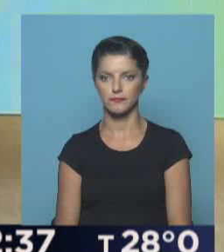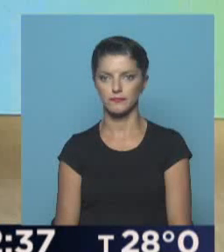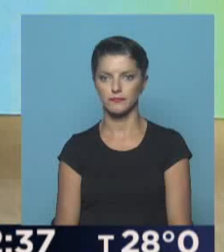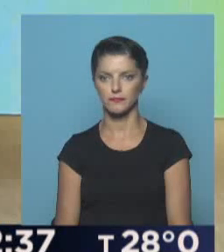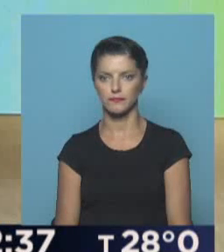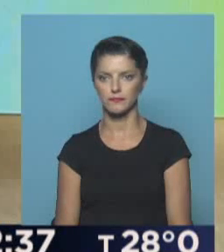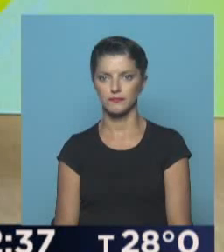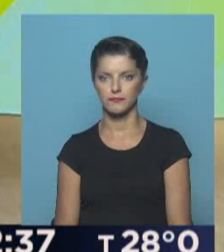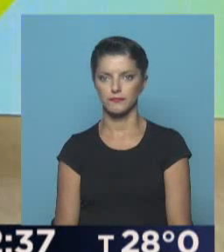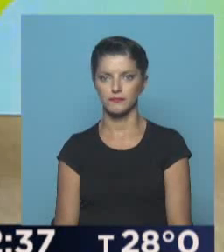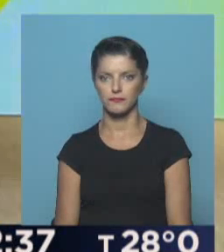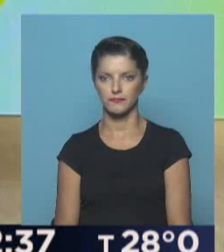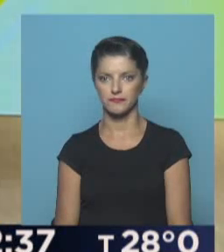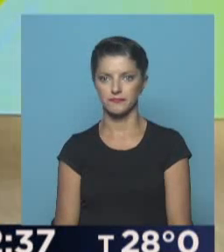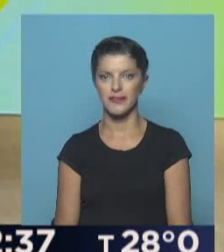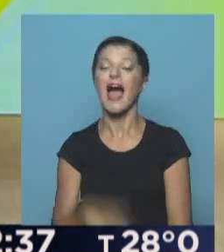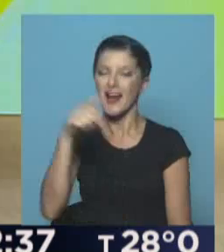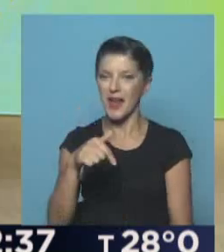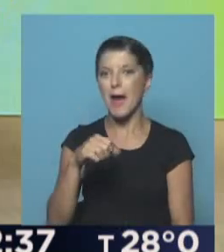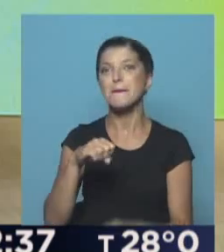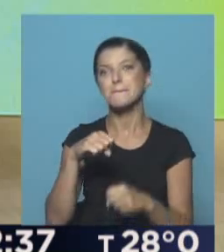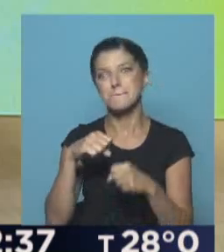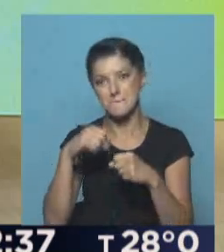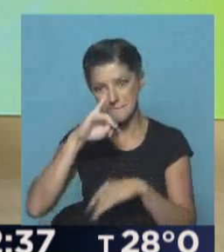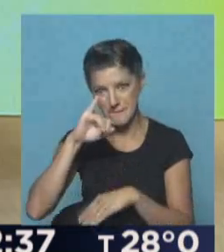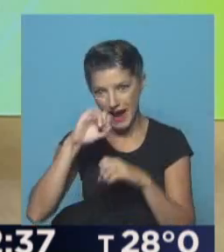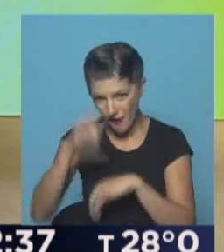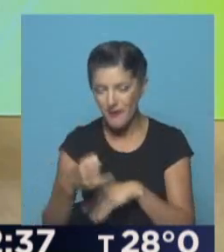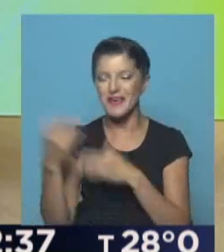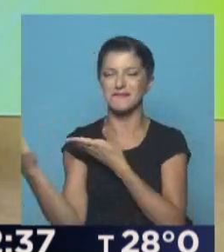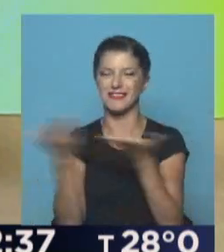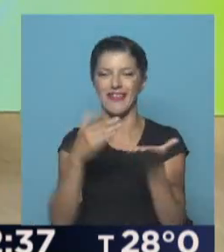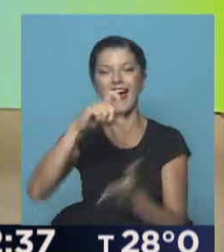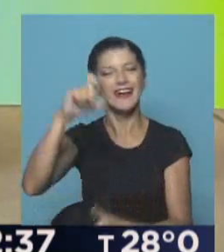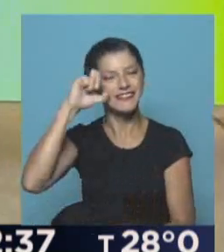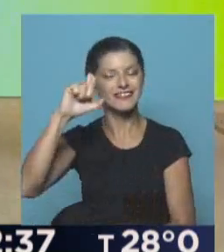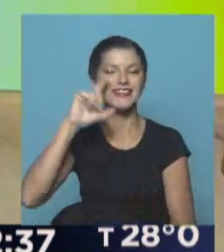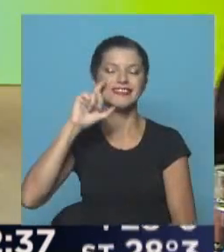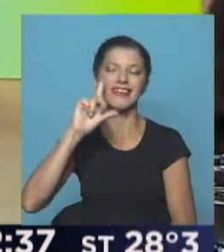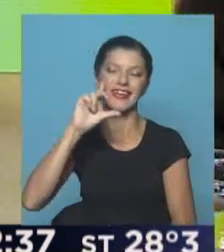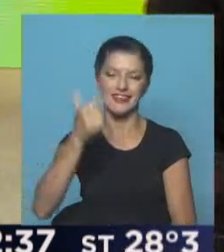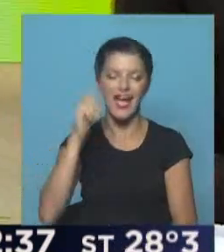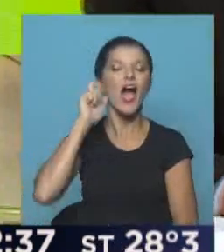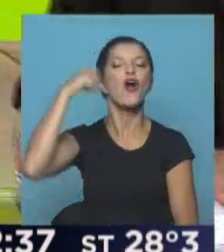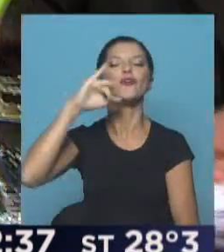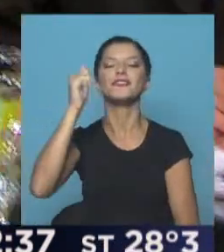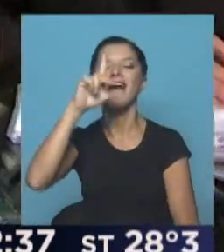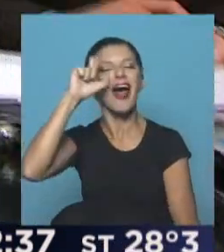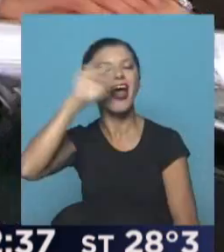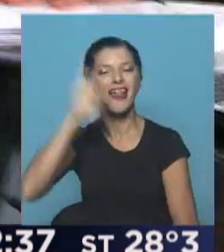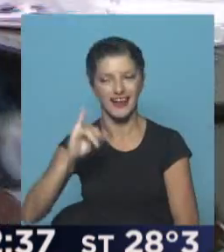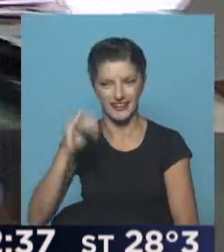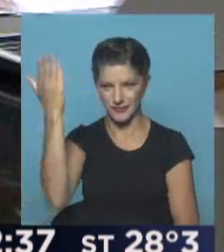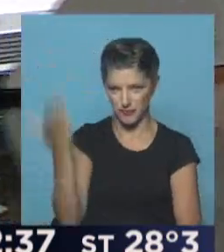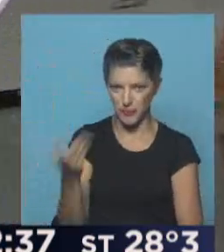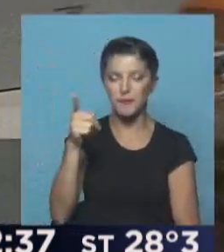Y estamos con la mejor invitada, me parece, hoy, lo más apropiado. Estamos con Cecilia González, que es la corresponsal mexicana de la agencia mexicana